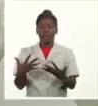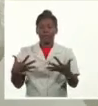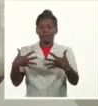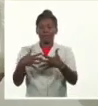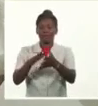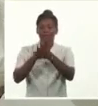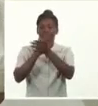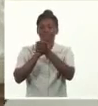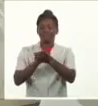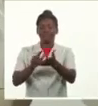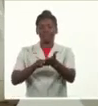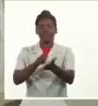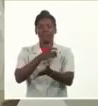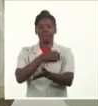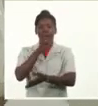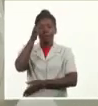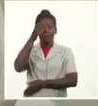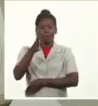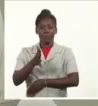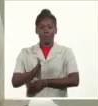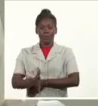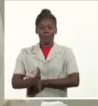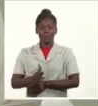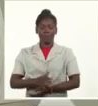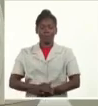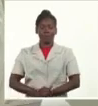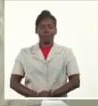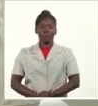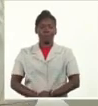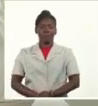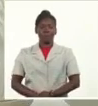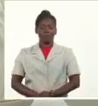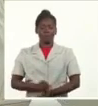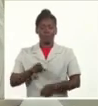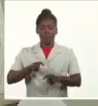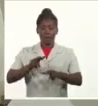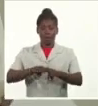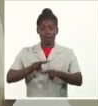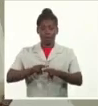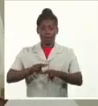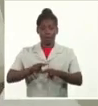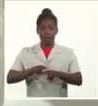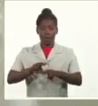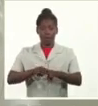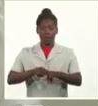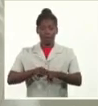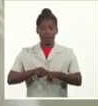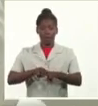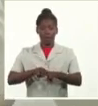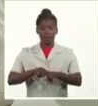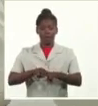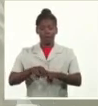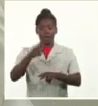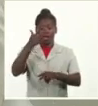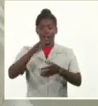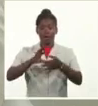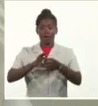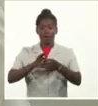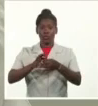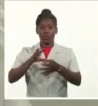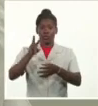hoy y siempre nos acompañarán. La Habana, República de Cuba, agosto